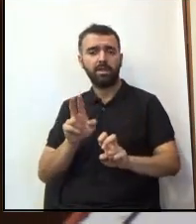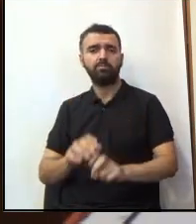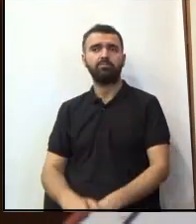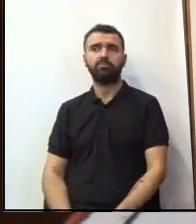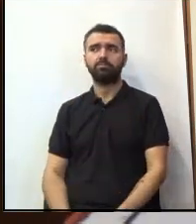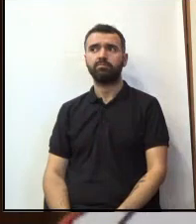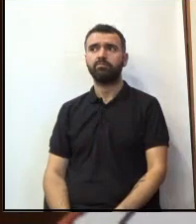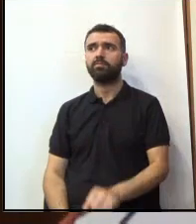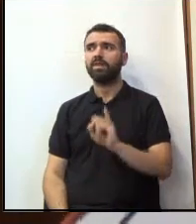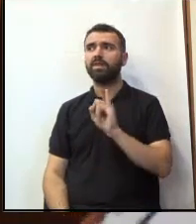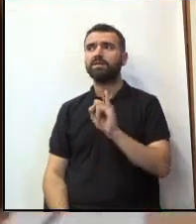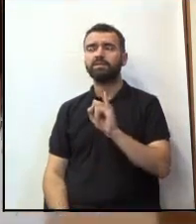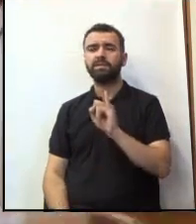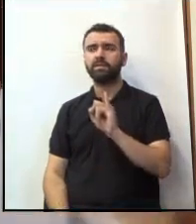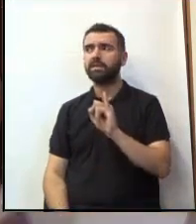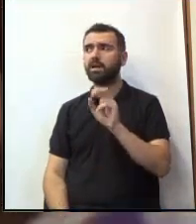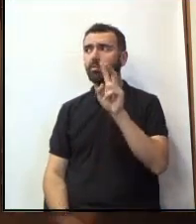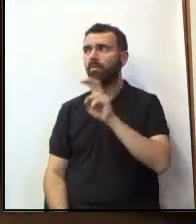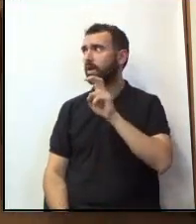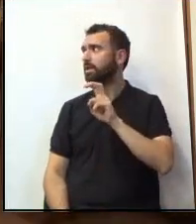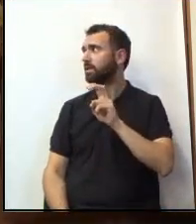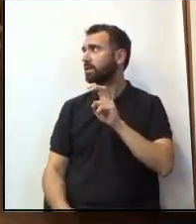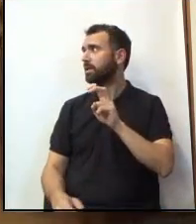Sí, parece que no estamos transmitiendo en vivo.